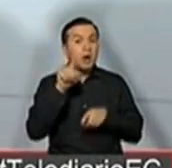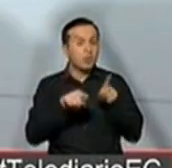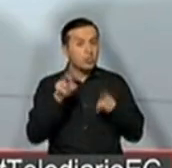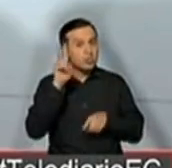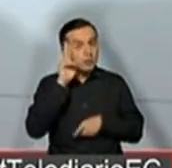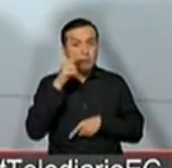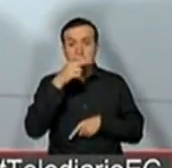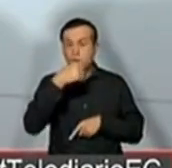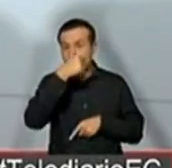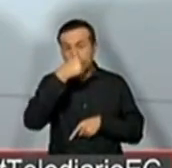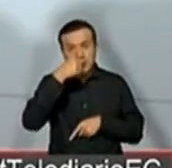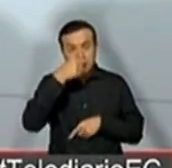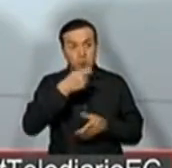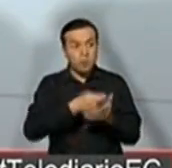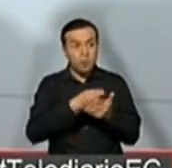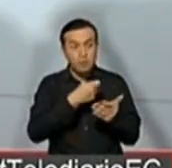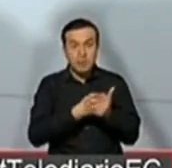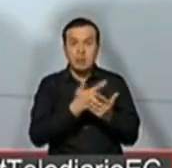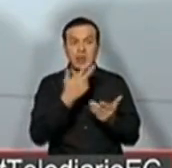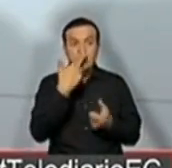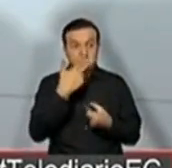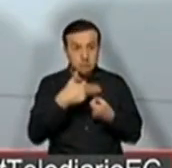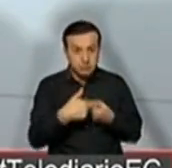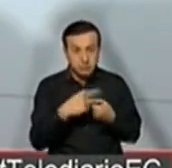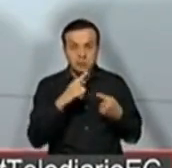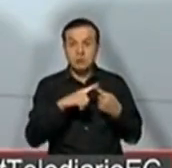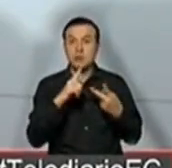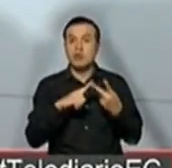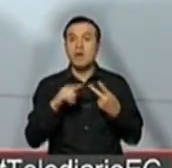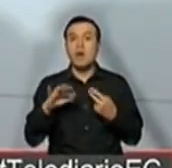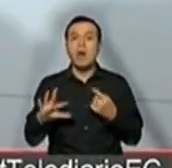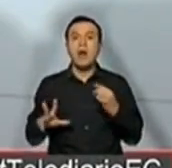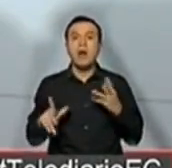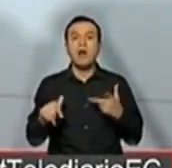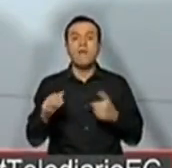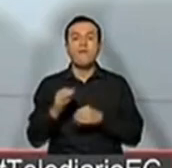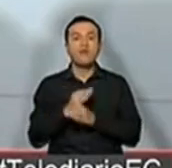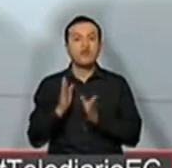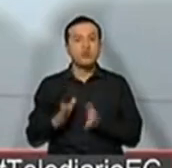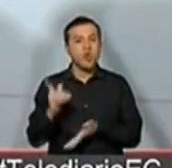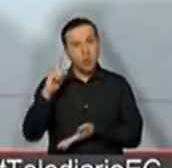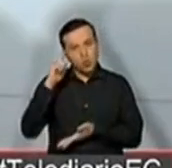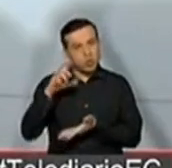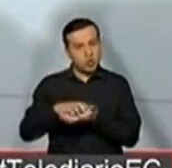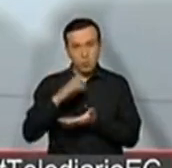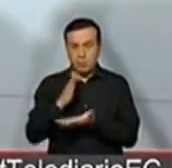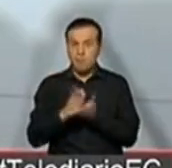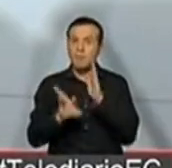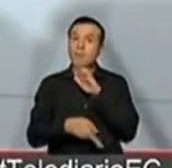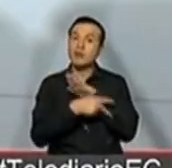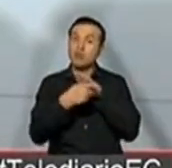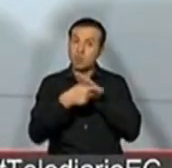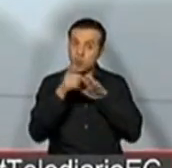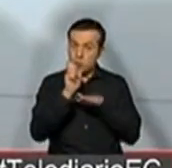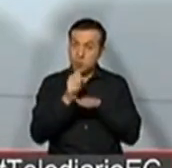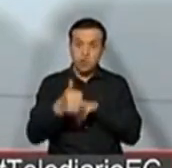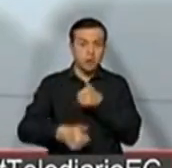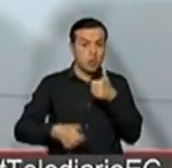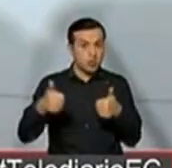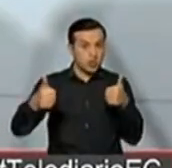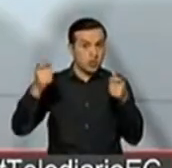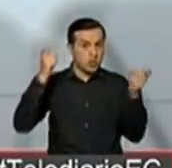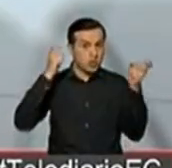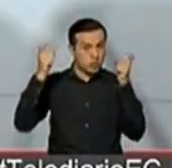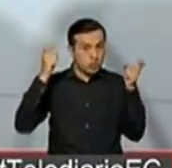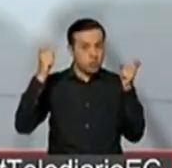los que elaboran la droga a comprar la gasolina. A los corruptos funcionarios del Estado, de Petroecuador y de las autoridades de